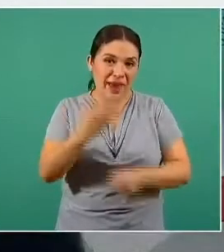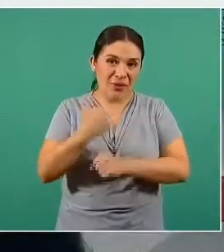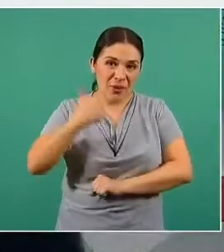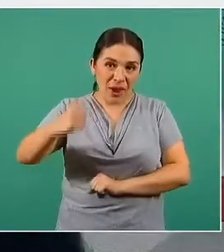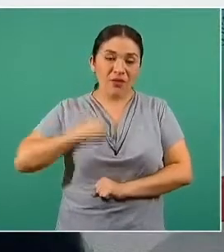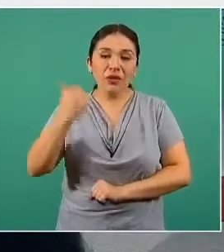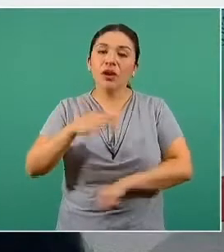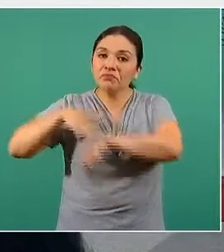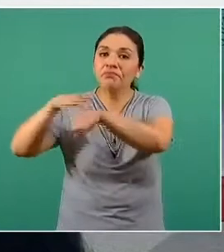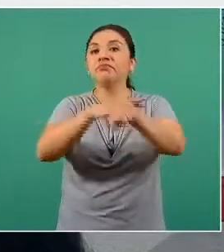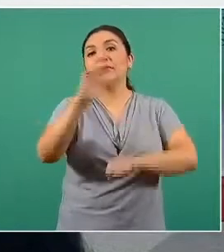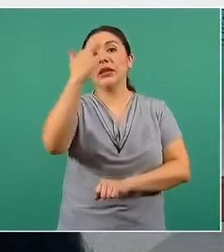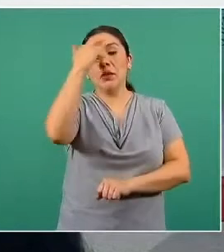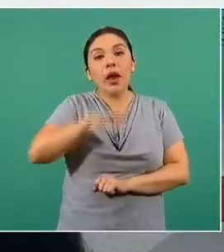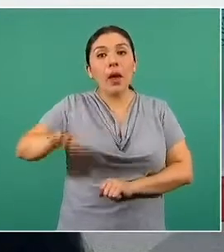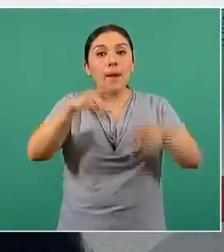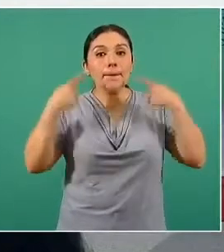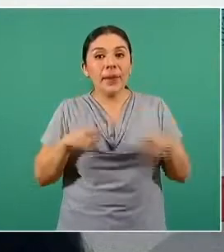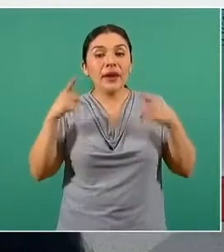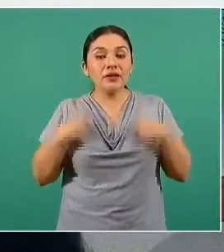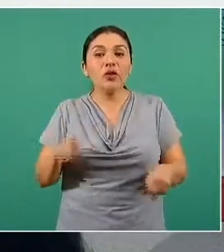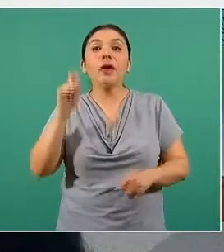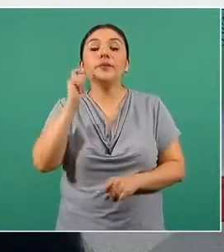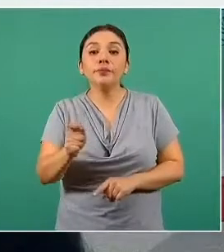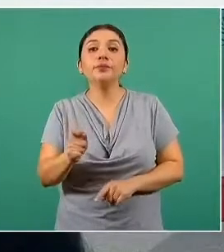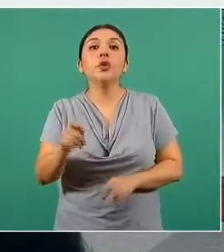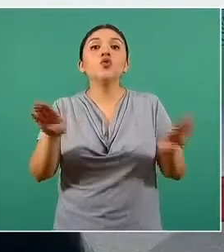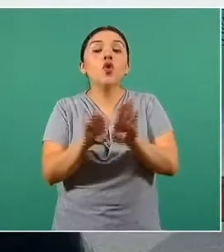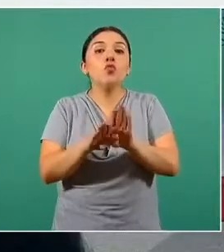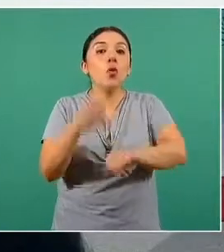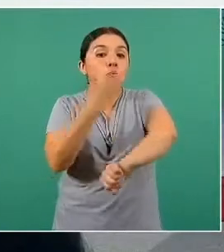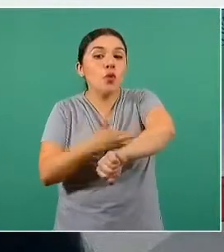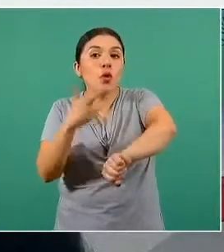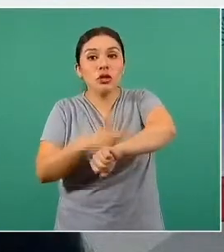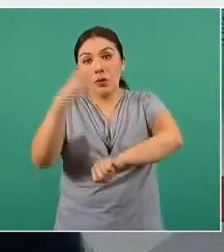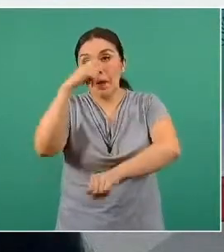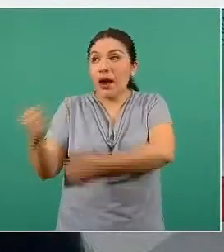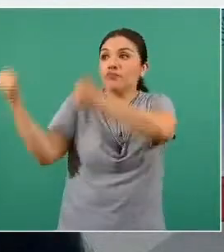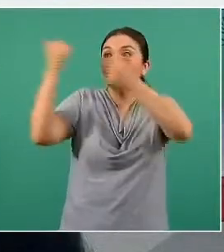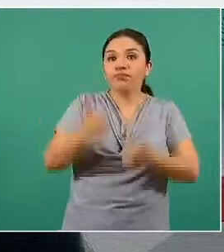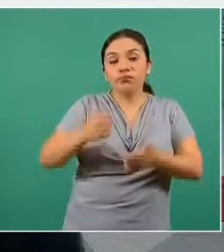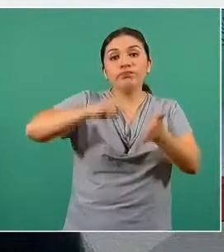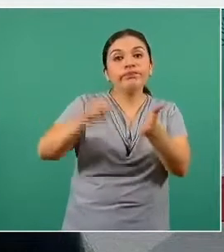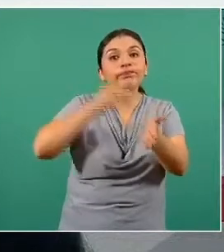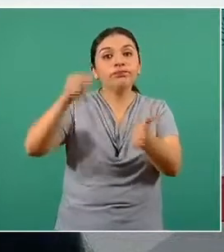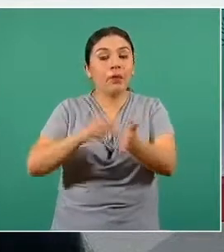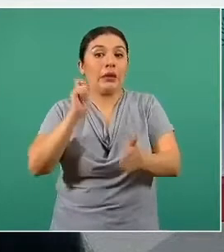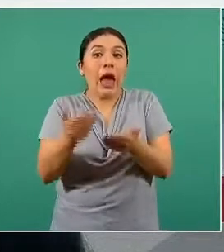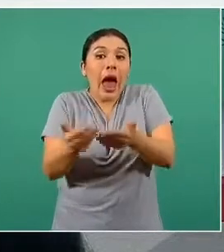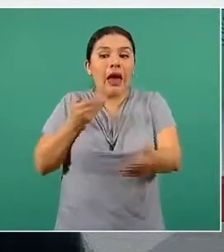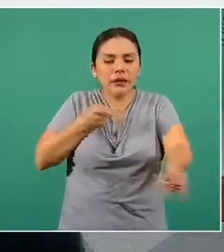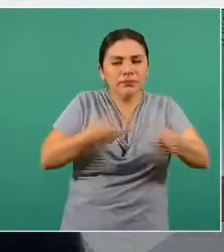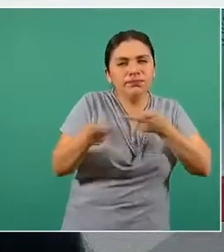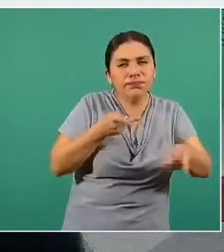aprovechamos para recordar al pueblo de los procesos de adquisición que fueron muy